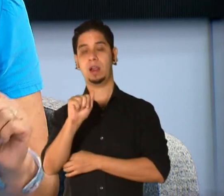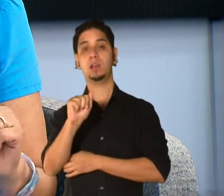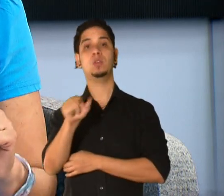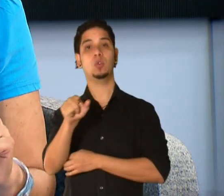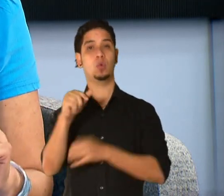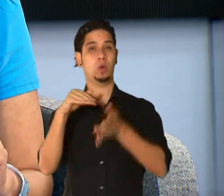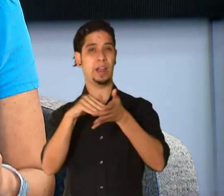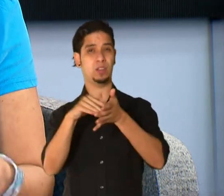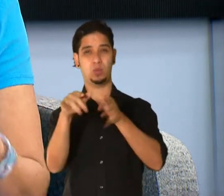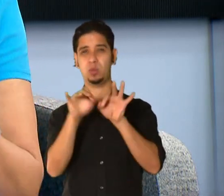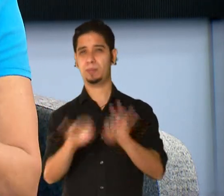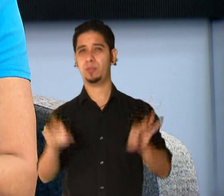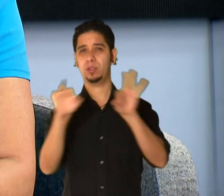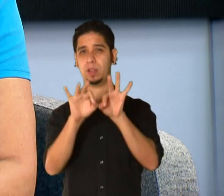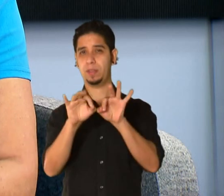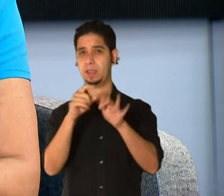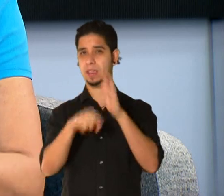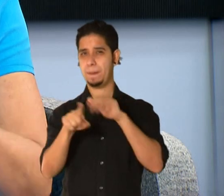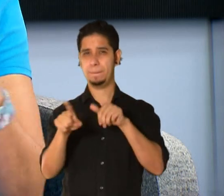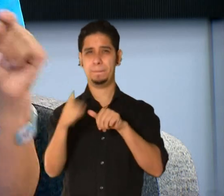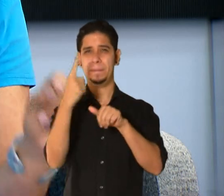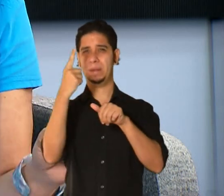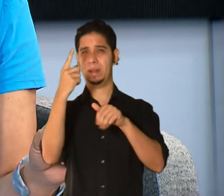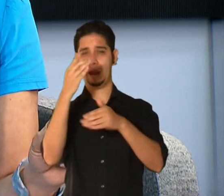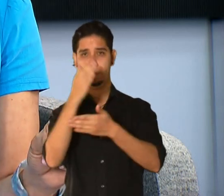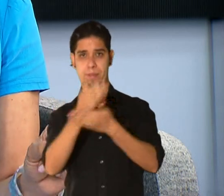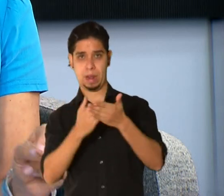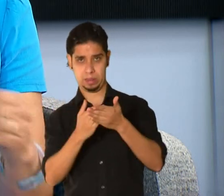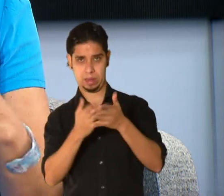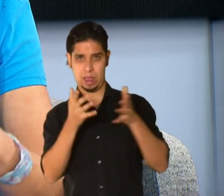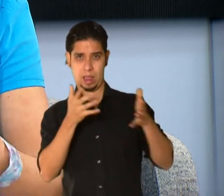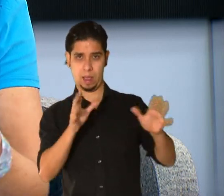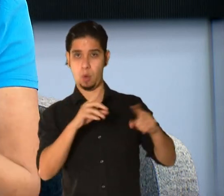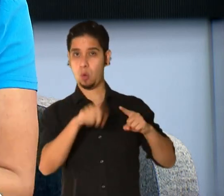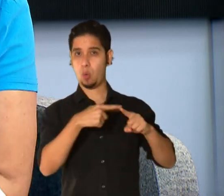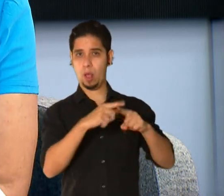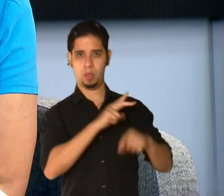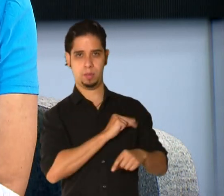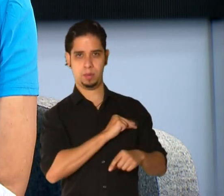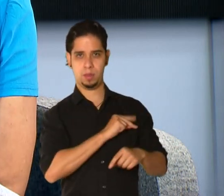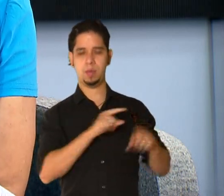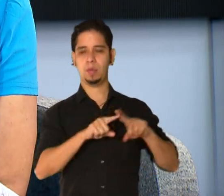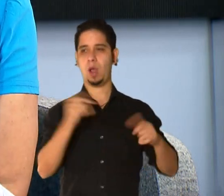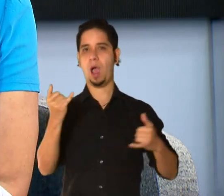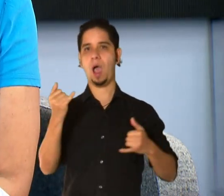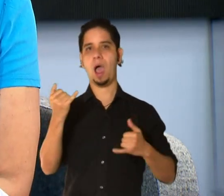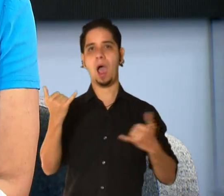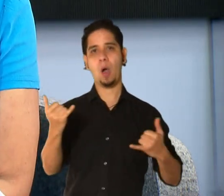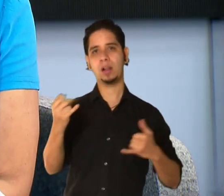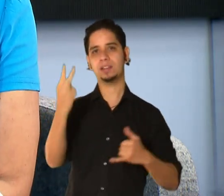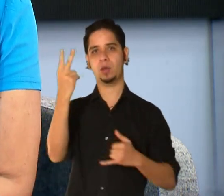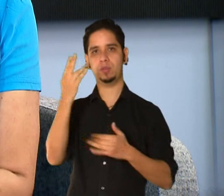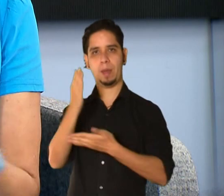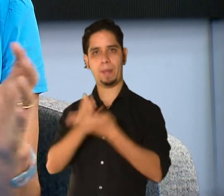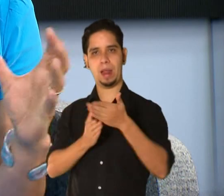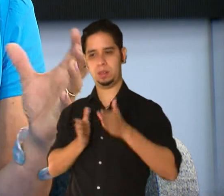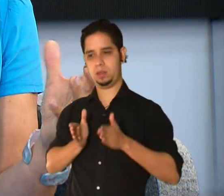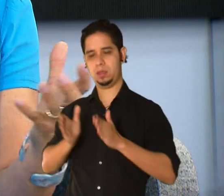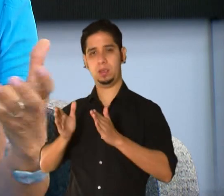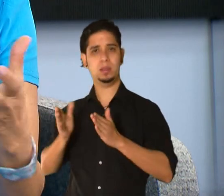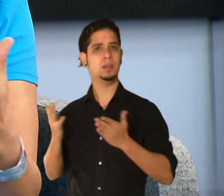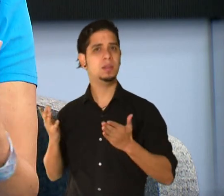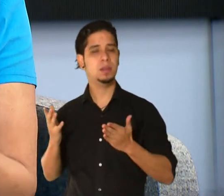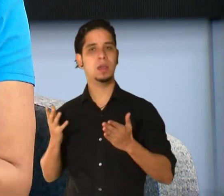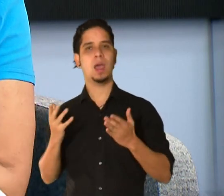estudio muy importante cuya primera fase culminó en noviembre, ahora entra en una segunda etapa y se trata de hacer